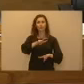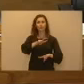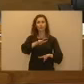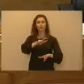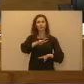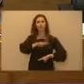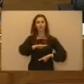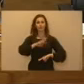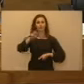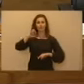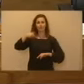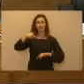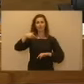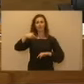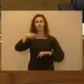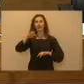Consejo tiene la palabra.